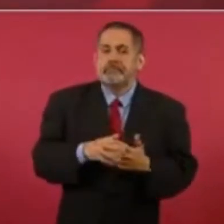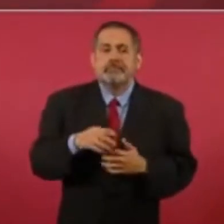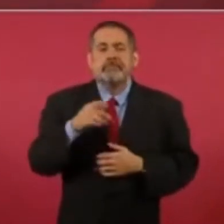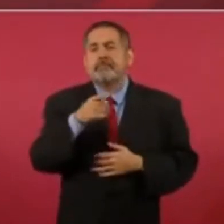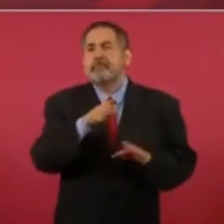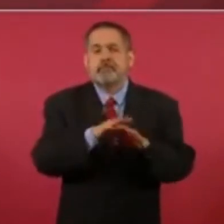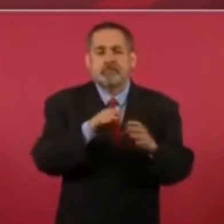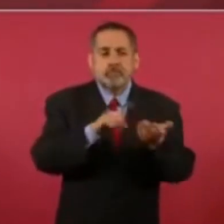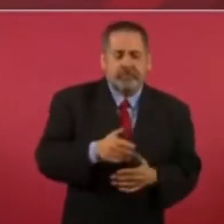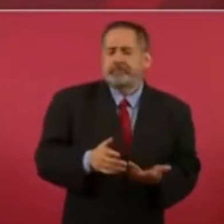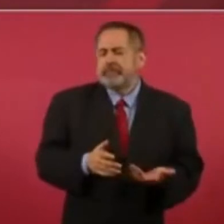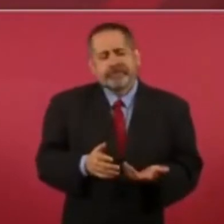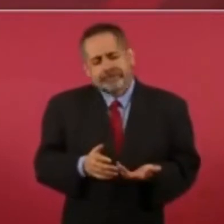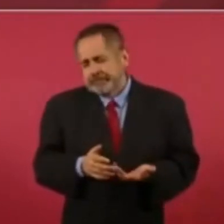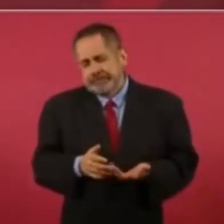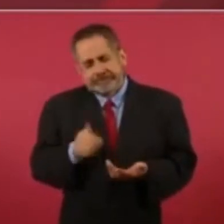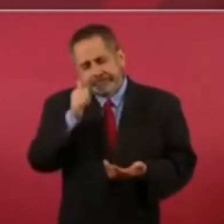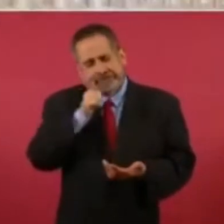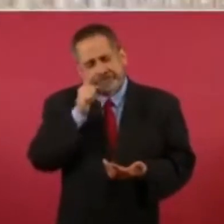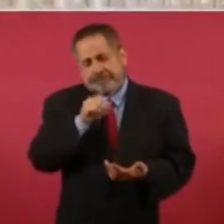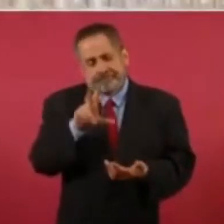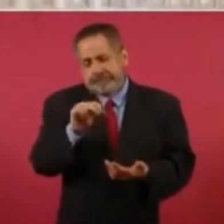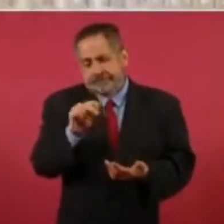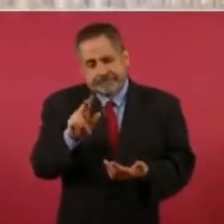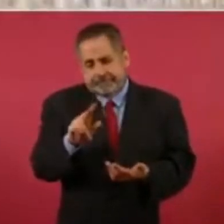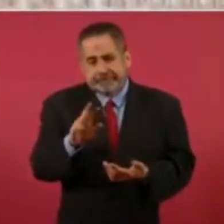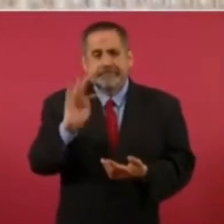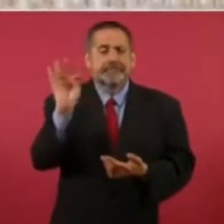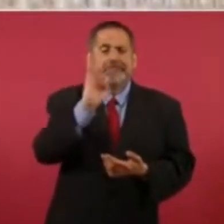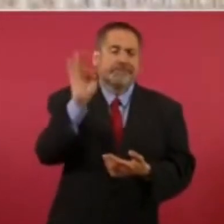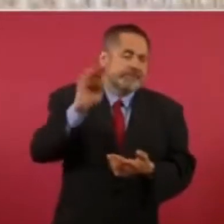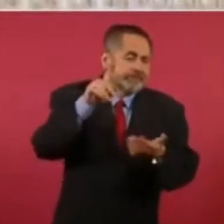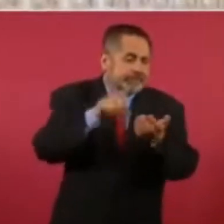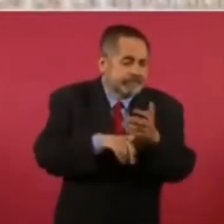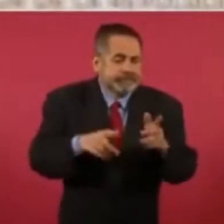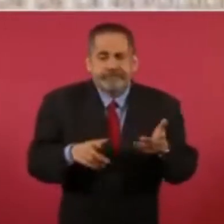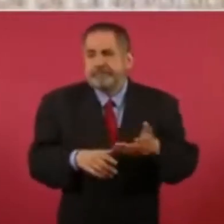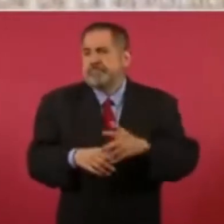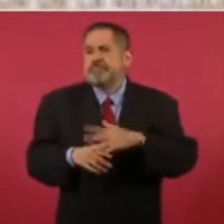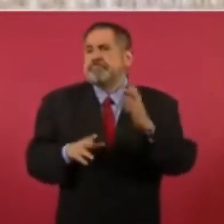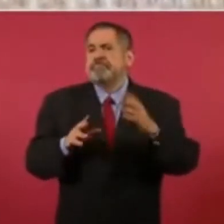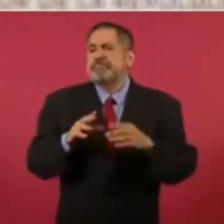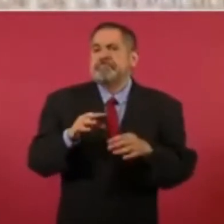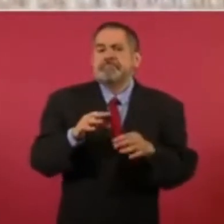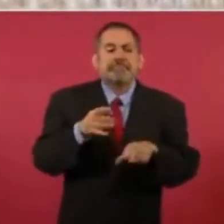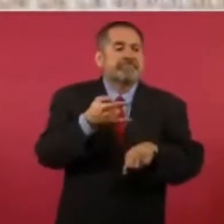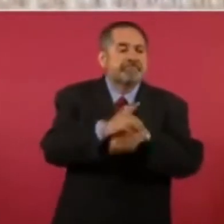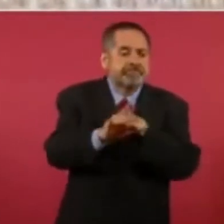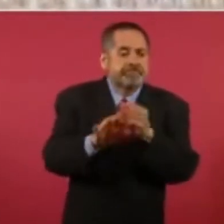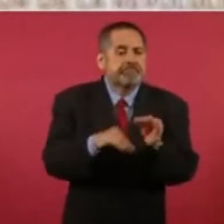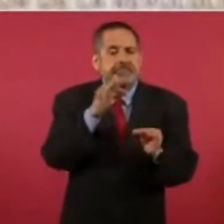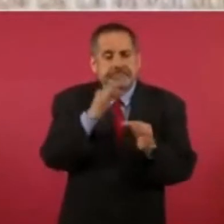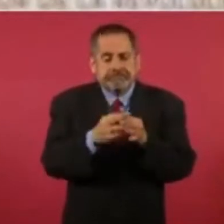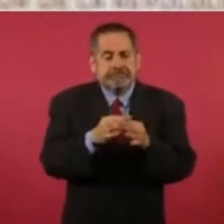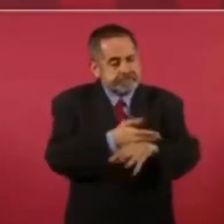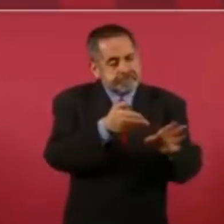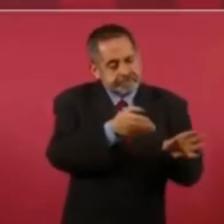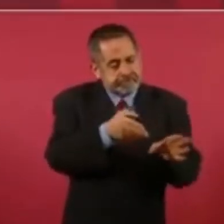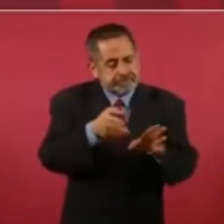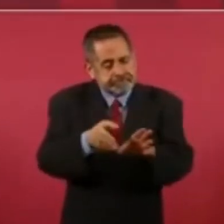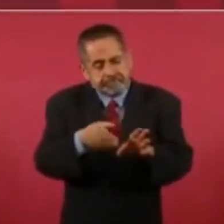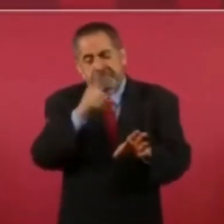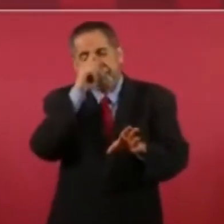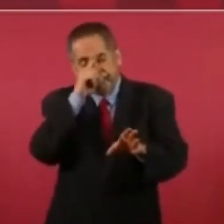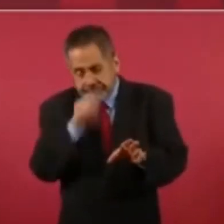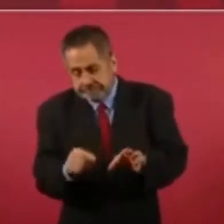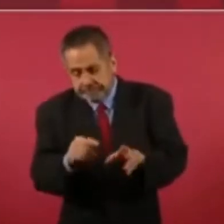que ver con corrupción. Puede ser por considerar de que no se cumplieron ciertos procedimientos y